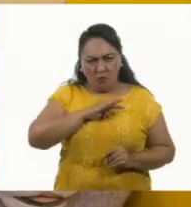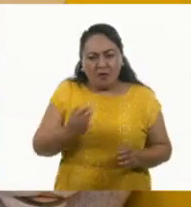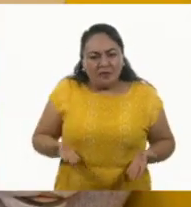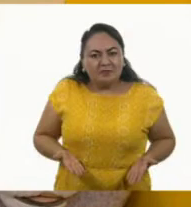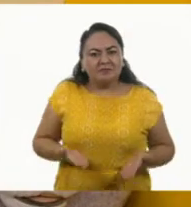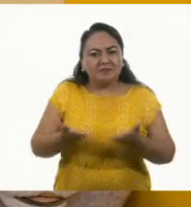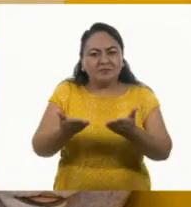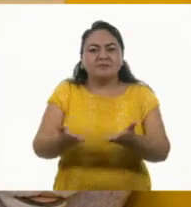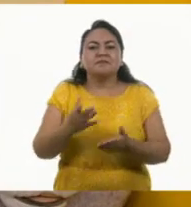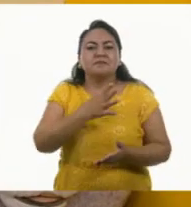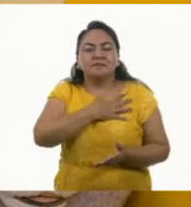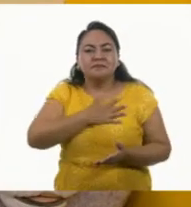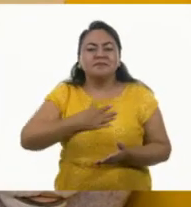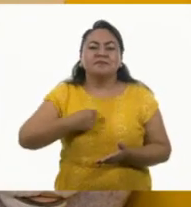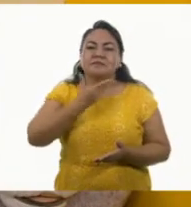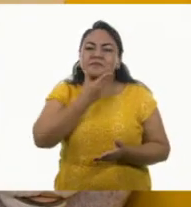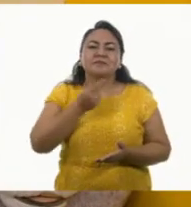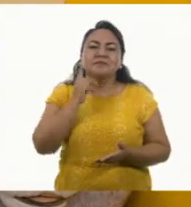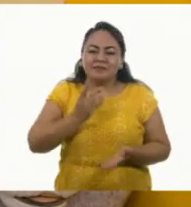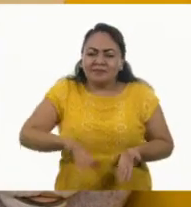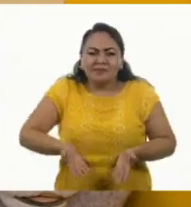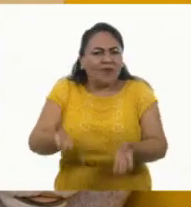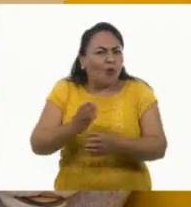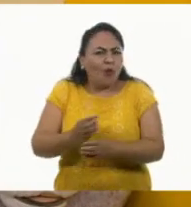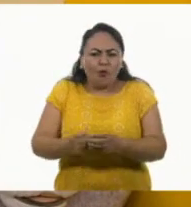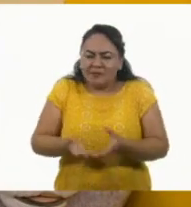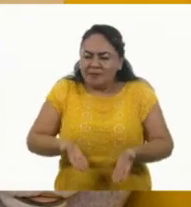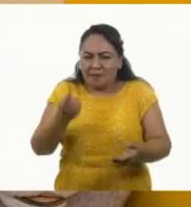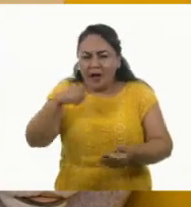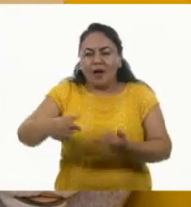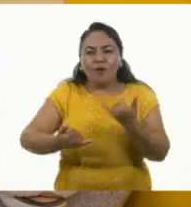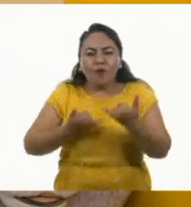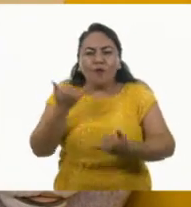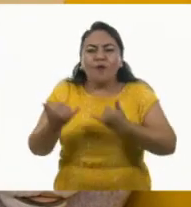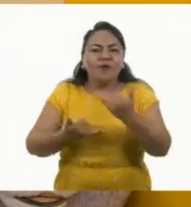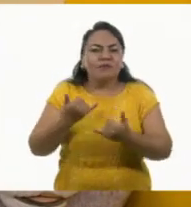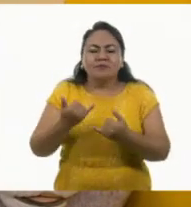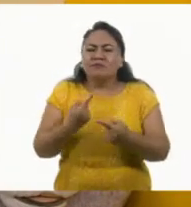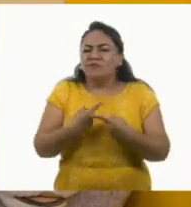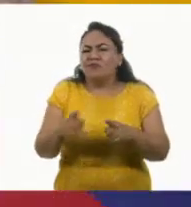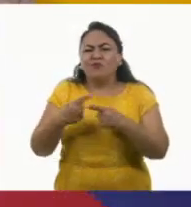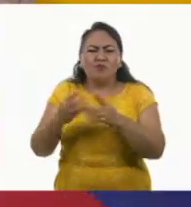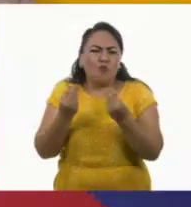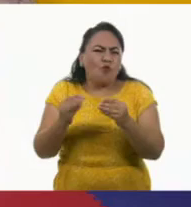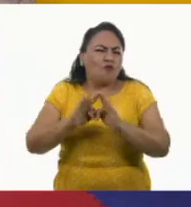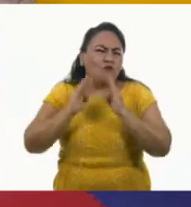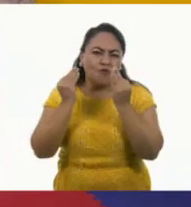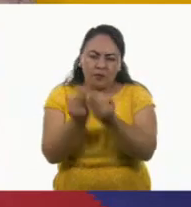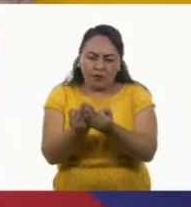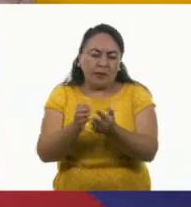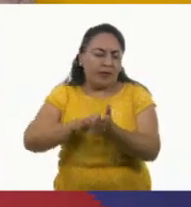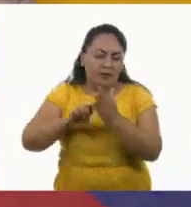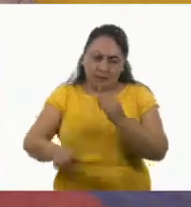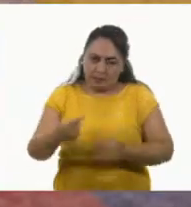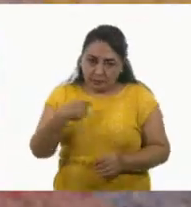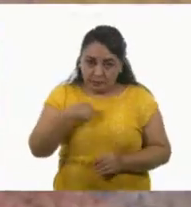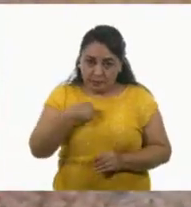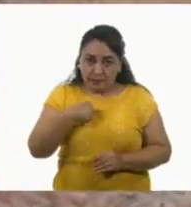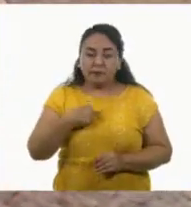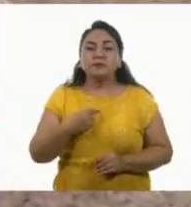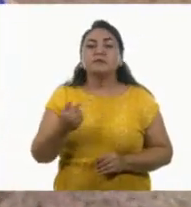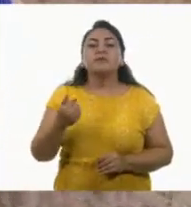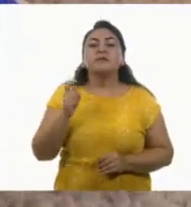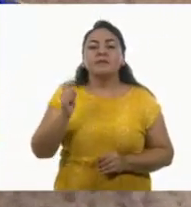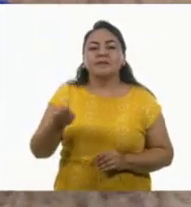a nuestras hijas e hijos esos objetos para que jueguen con ellos de muchísimas maneras. Yo, por ejemplo, traje